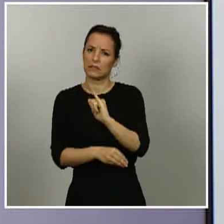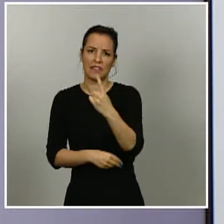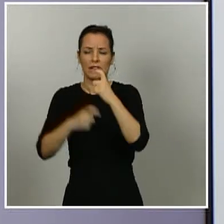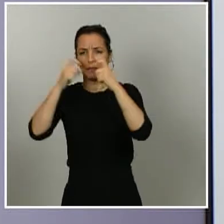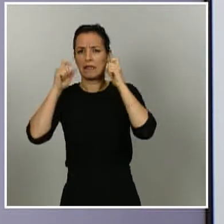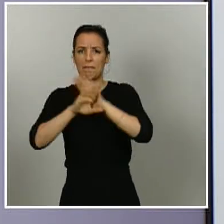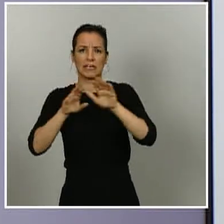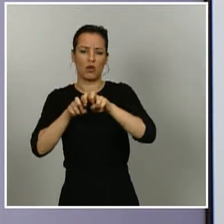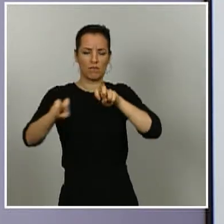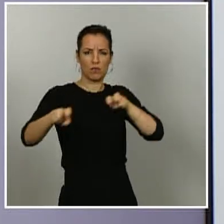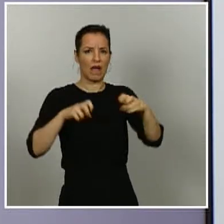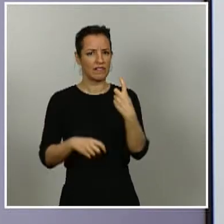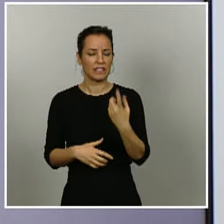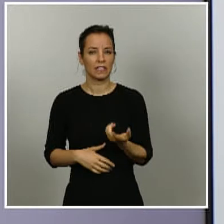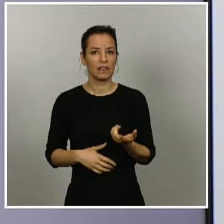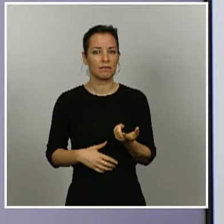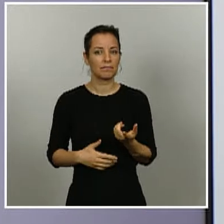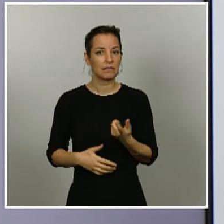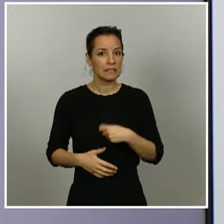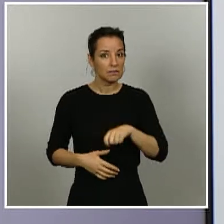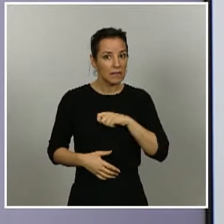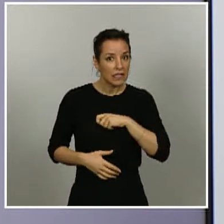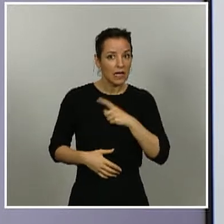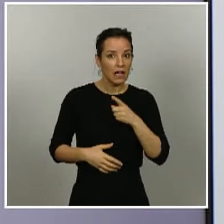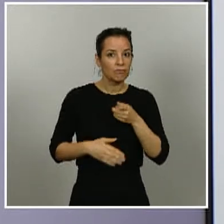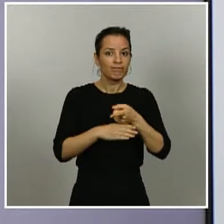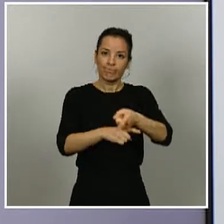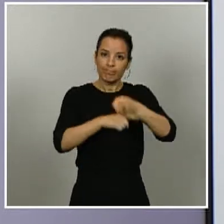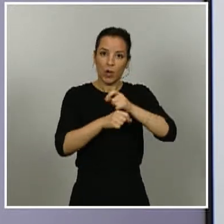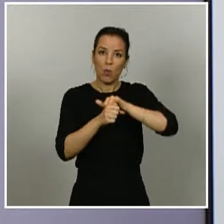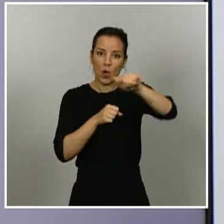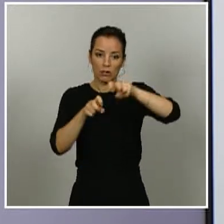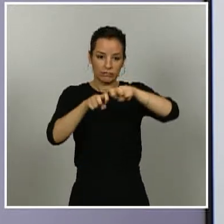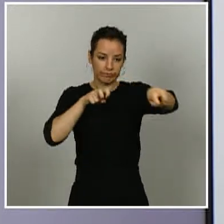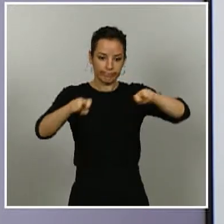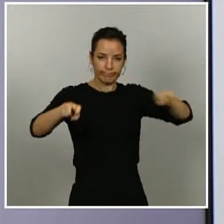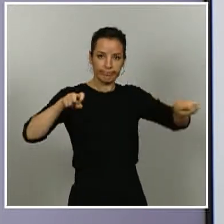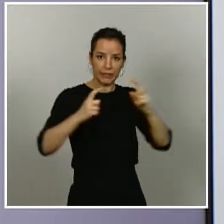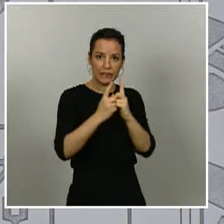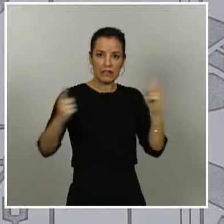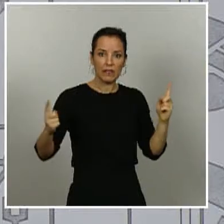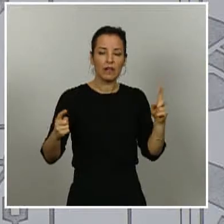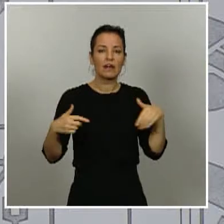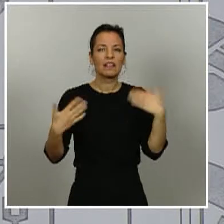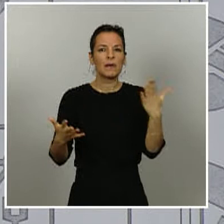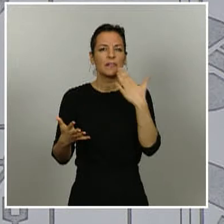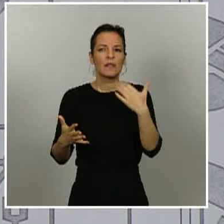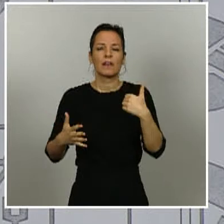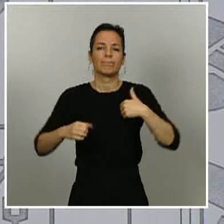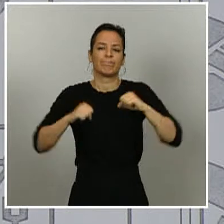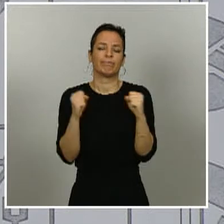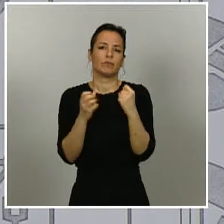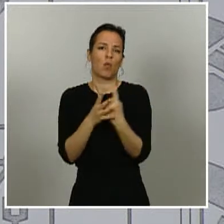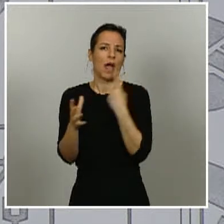iba a recomendar u obligar la implantación de distancia social en los vuelos, y que también se ha mostrado en contra de cuarentenas generales. Sí. Vamos